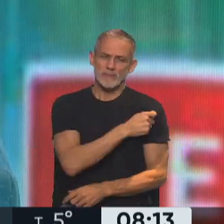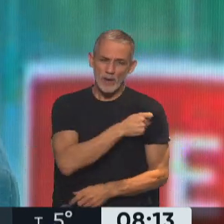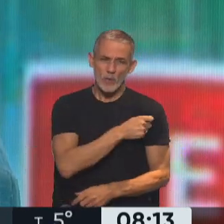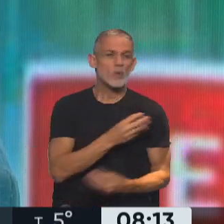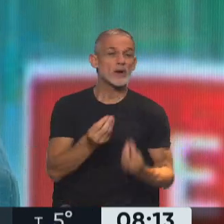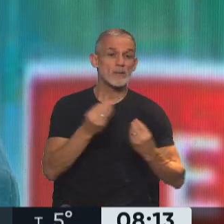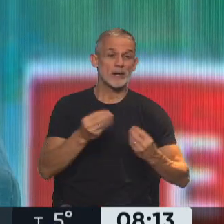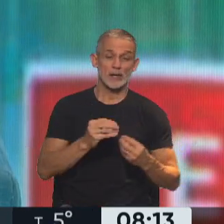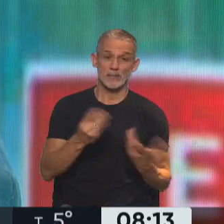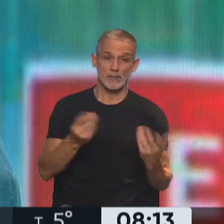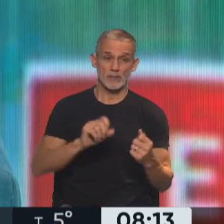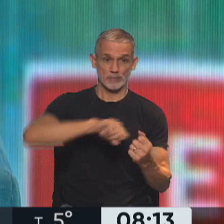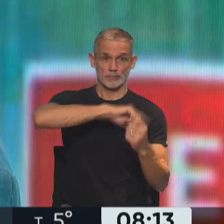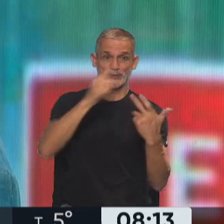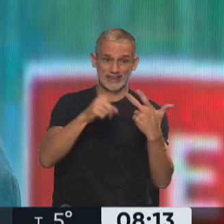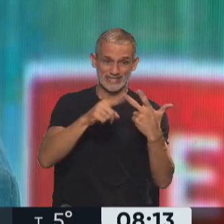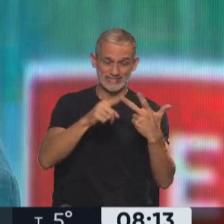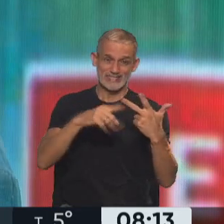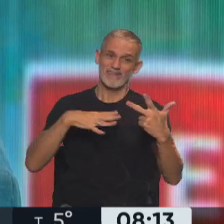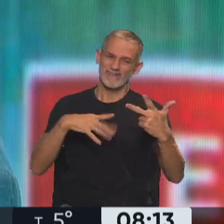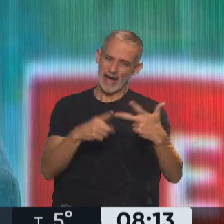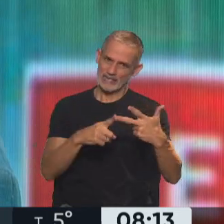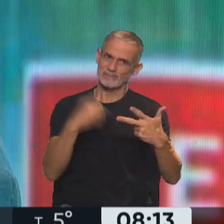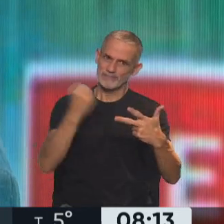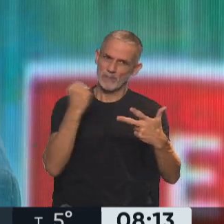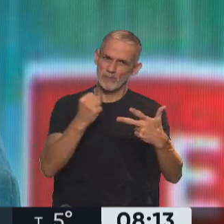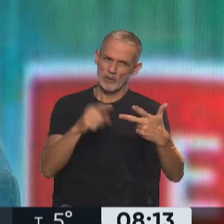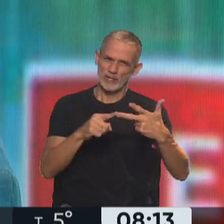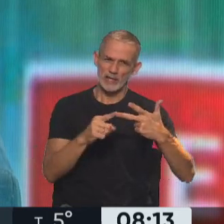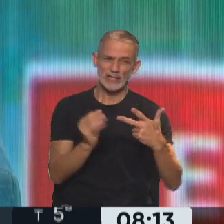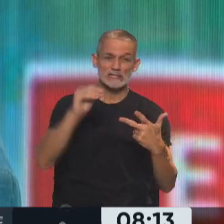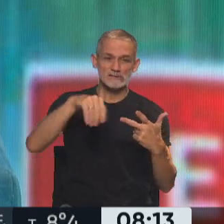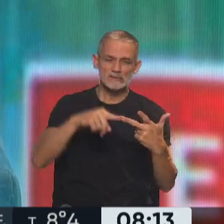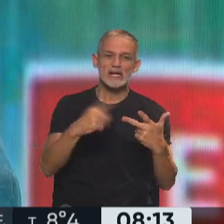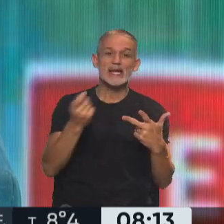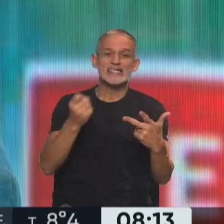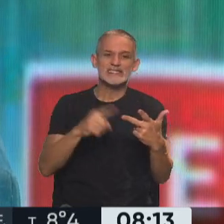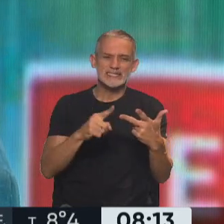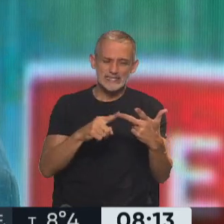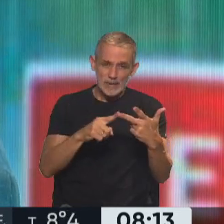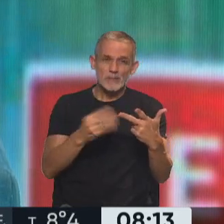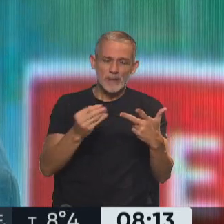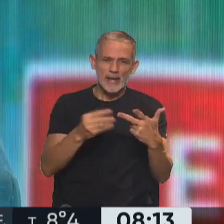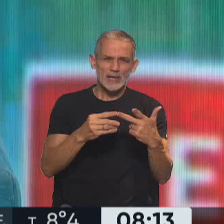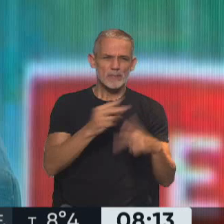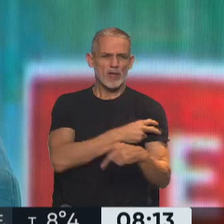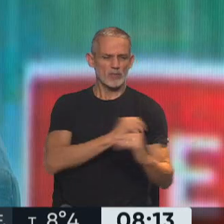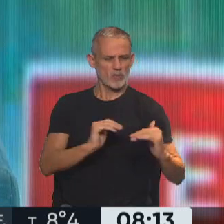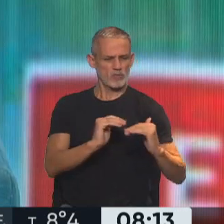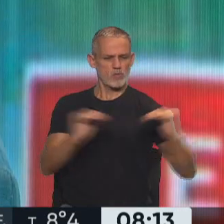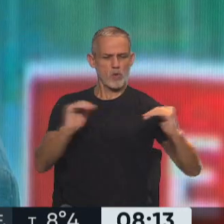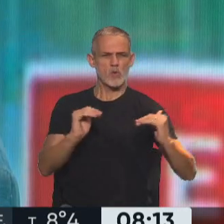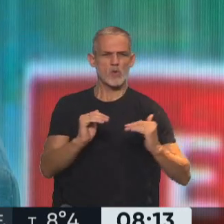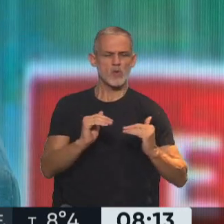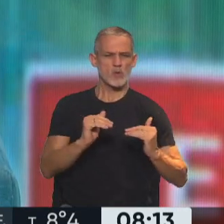reciban su primer refuerzo, ¿no? Y esto es muy importante porque ese refuerzo es necesario para alcanzar un nivel de defensas, un